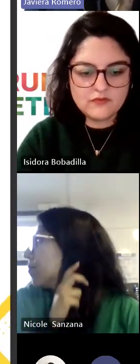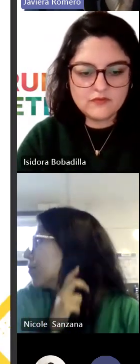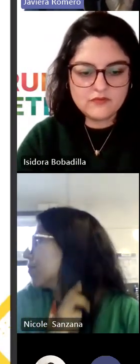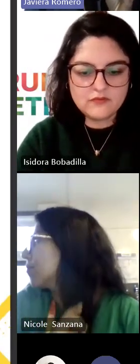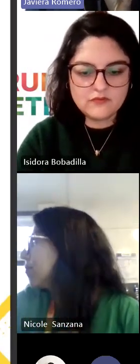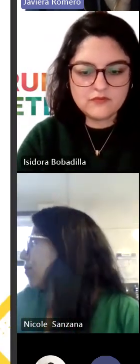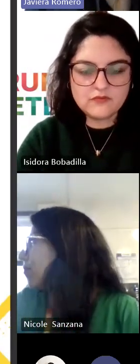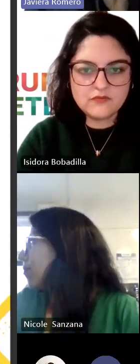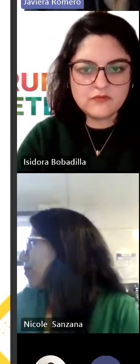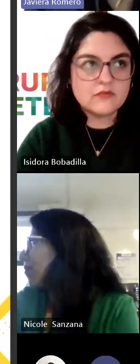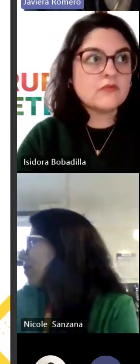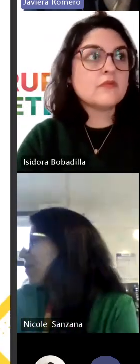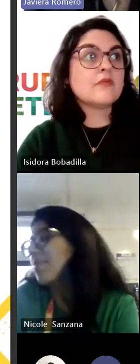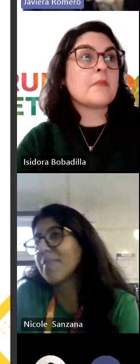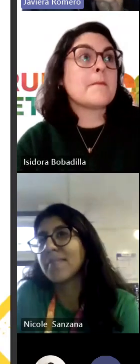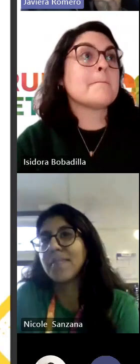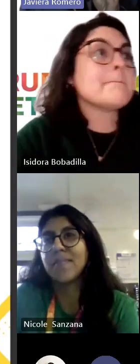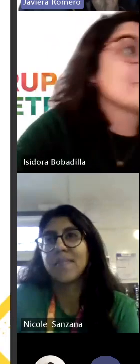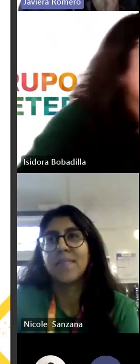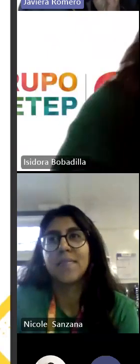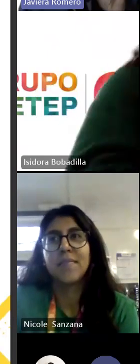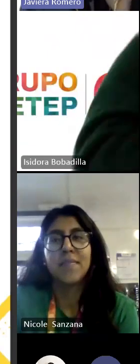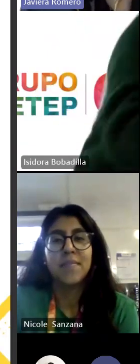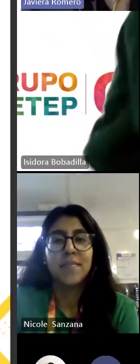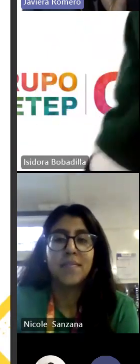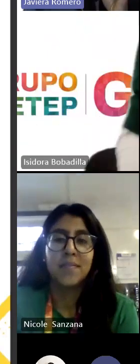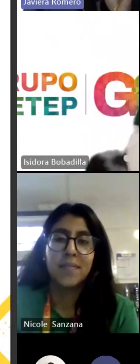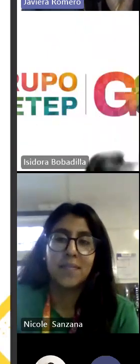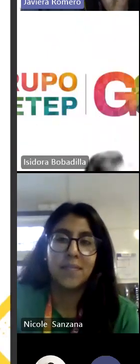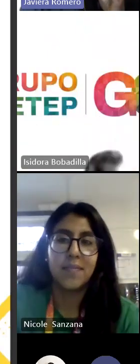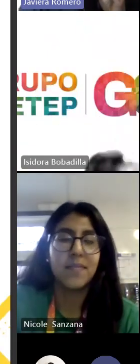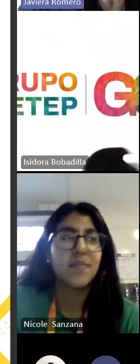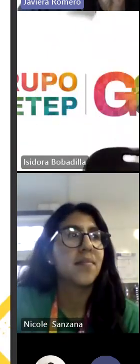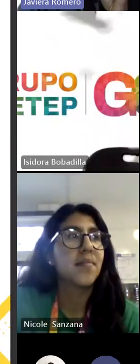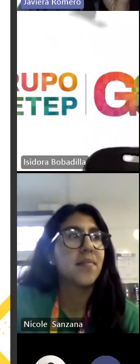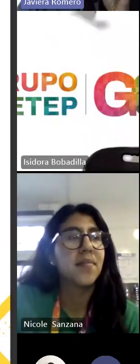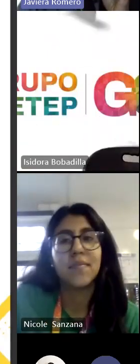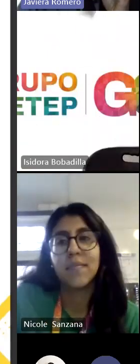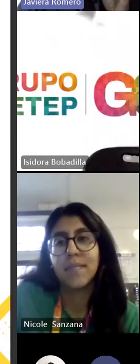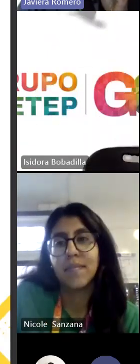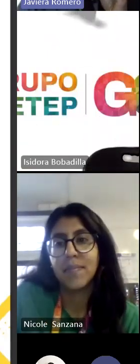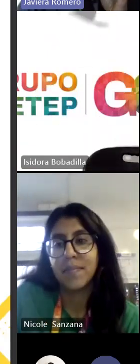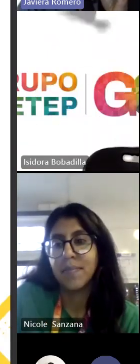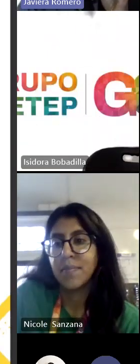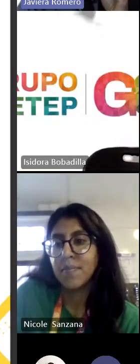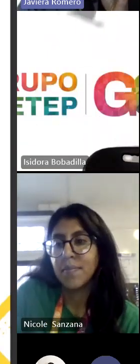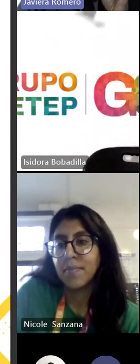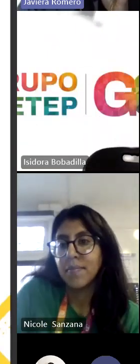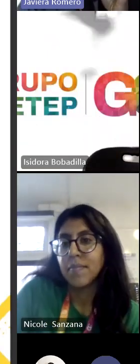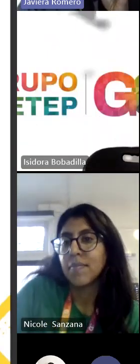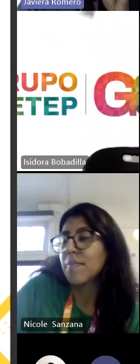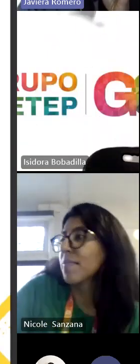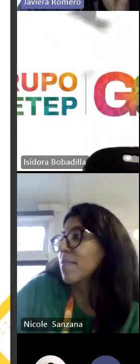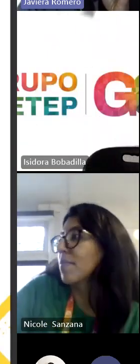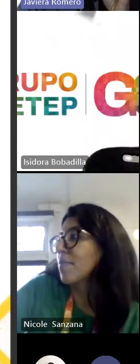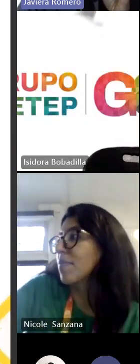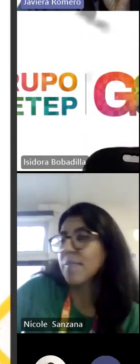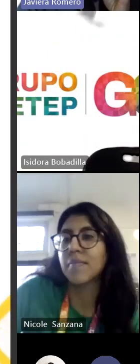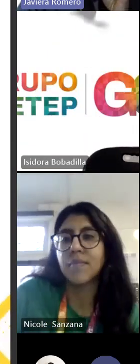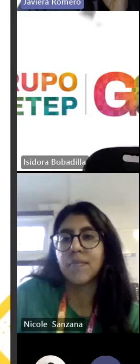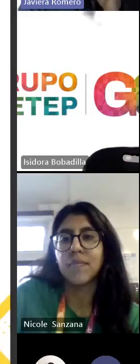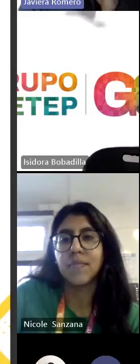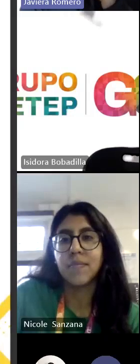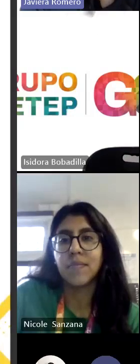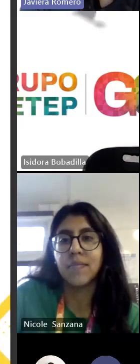quemaduras, rasguños en distintas partes del cuerpo, como muñecas, muslos u otras partes. Bien, sigamos